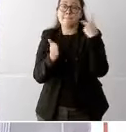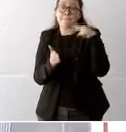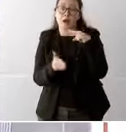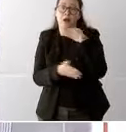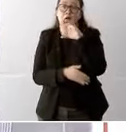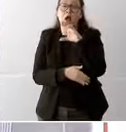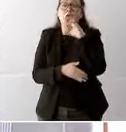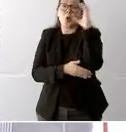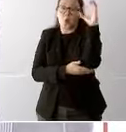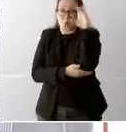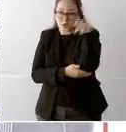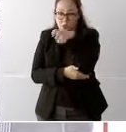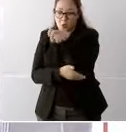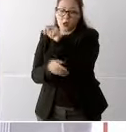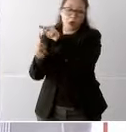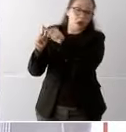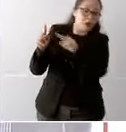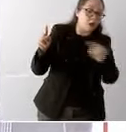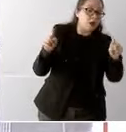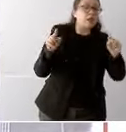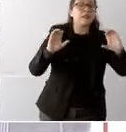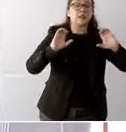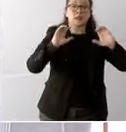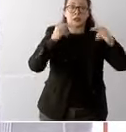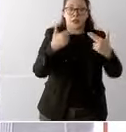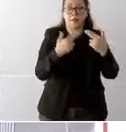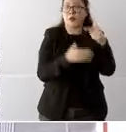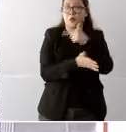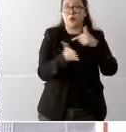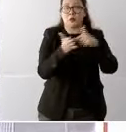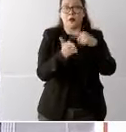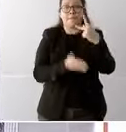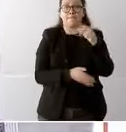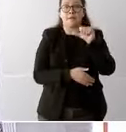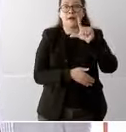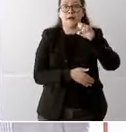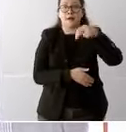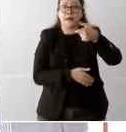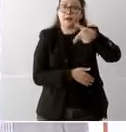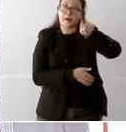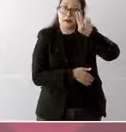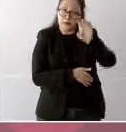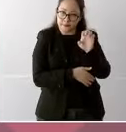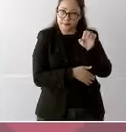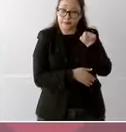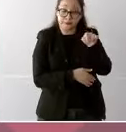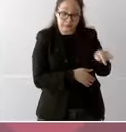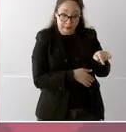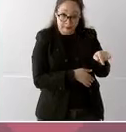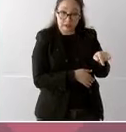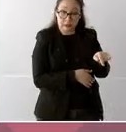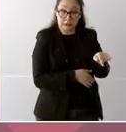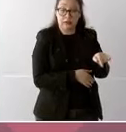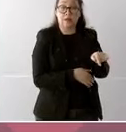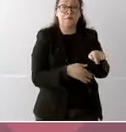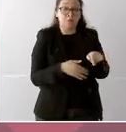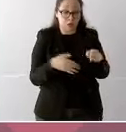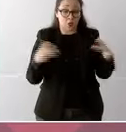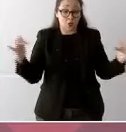Palenque. Y ahí, ya en Palenque, va